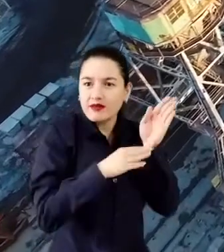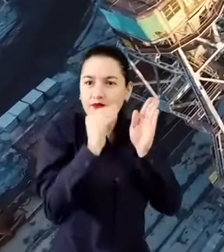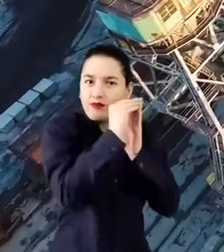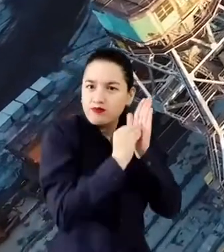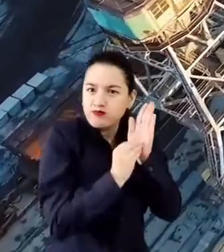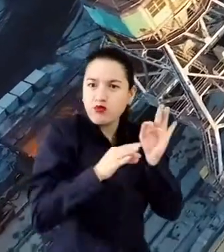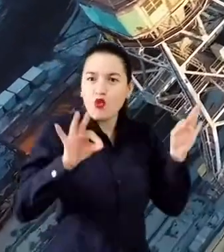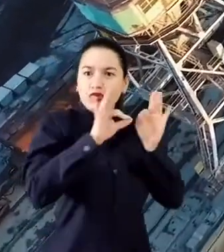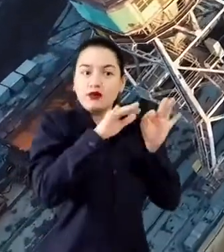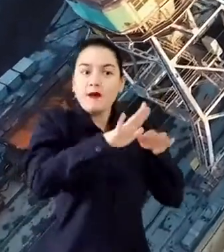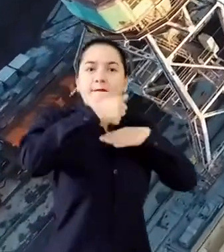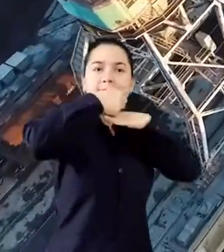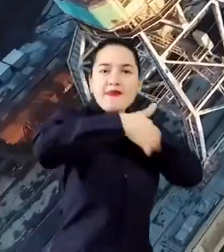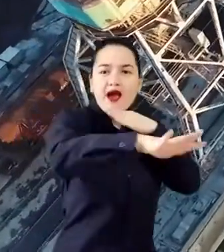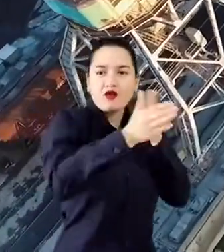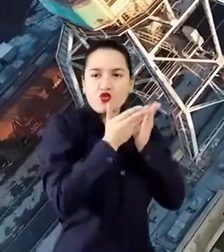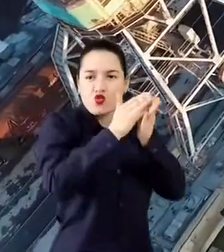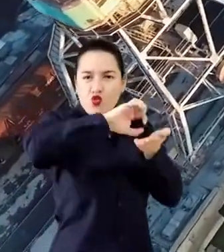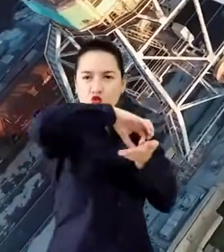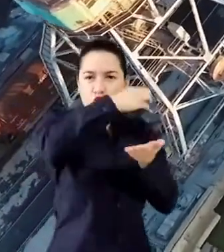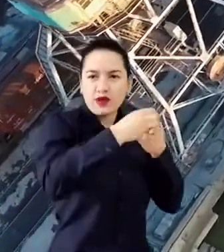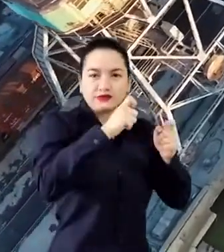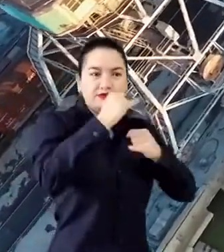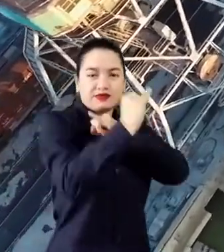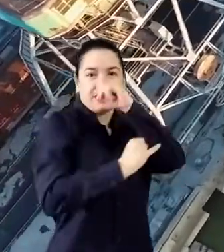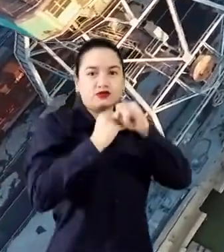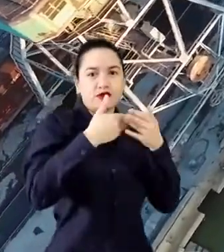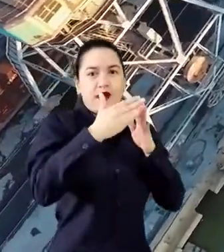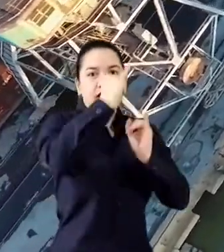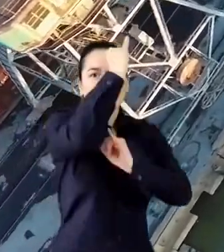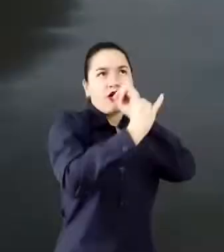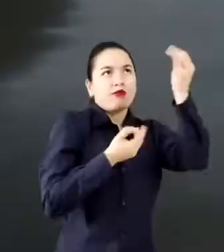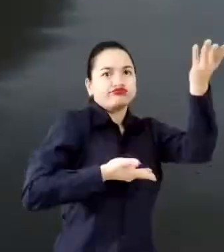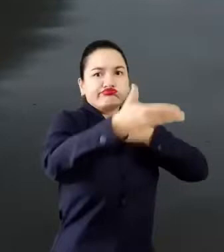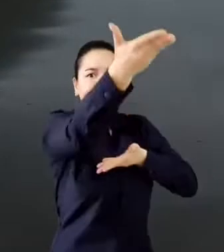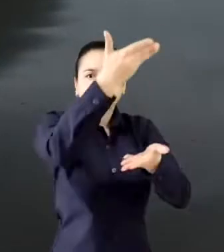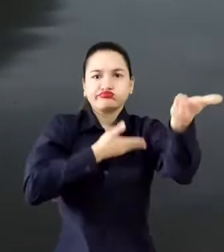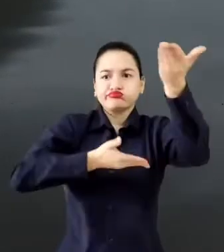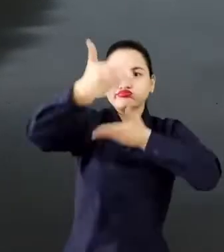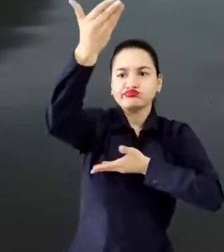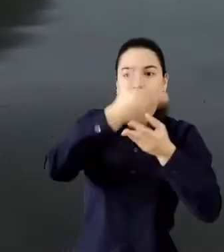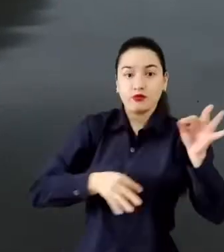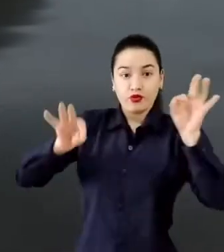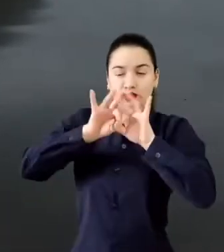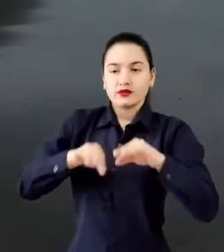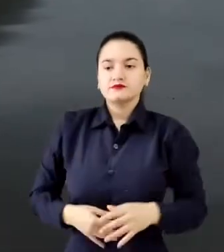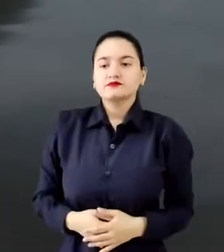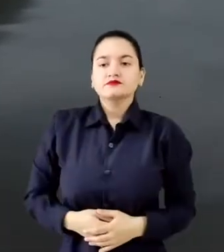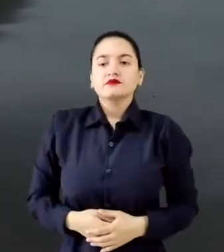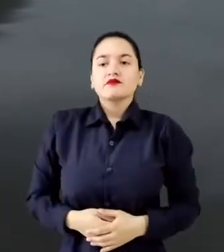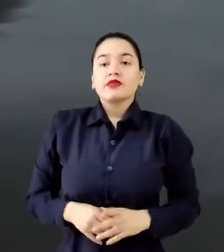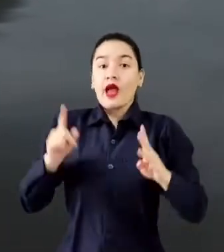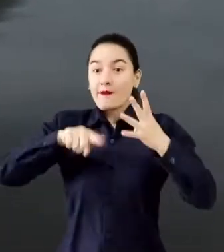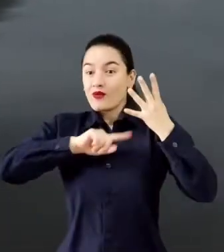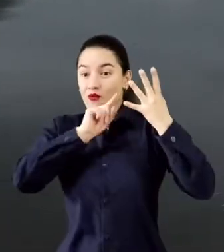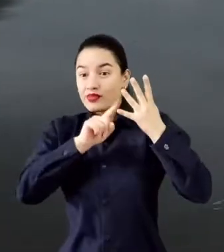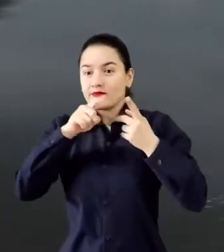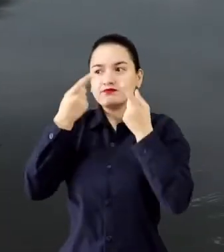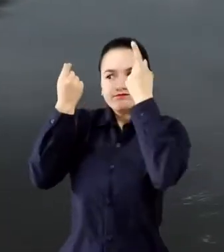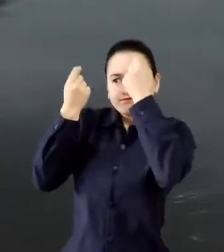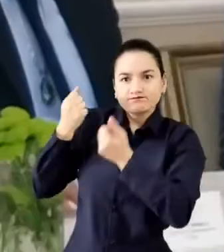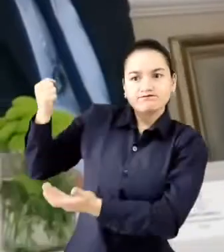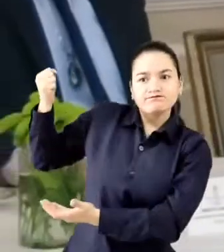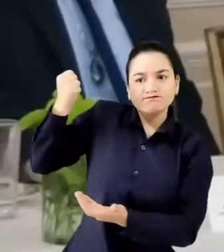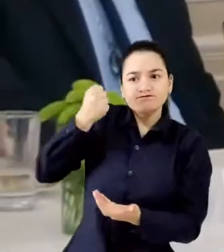era producirlo en Tumaco. Y lo otro, presidente, para culminar, es que hay un tema en la